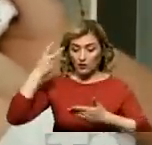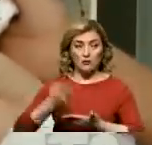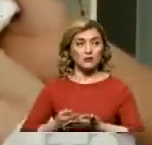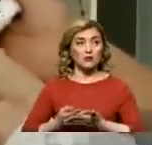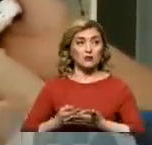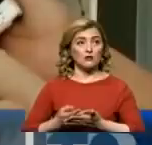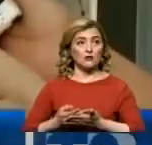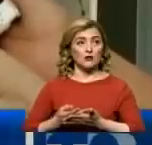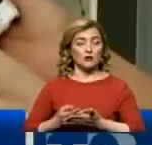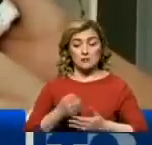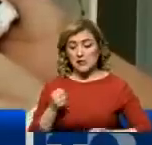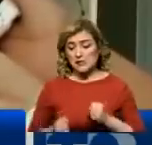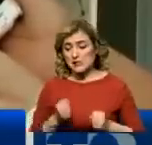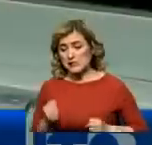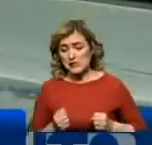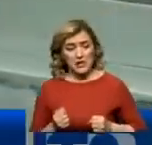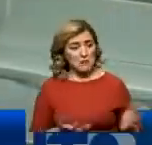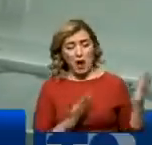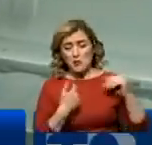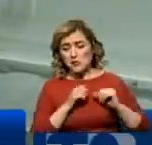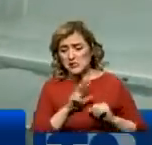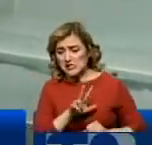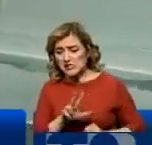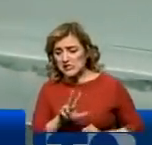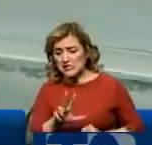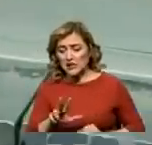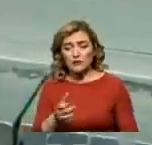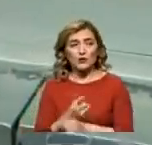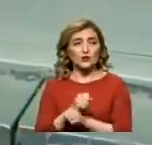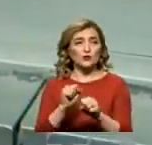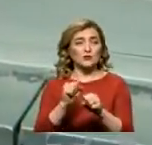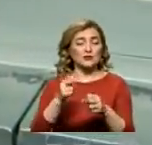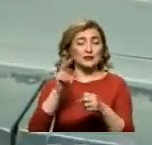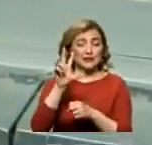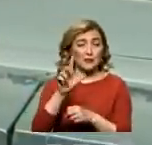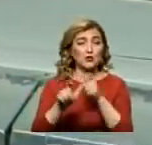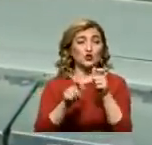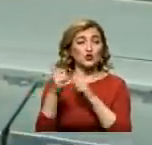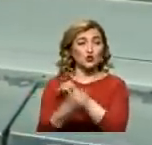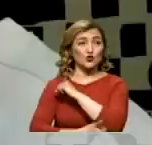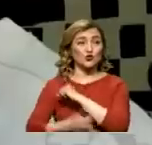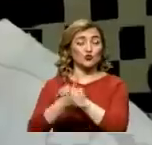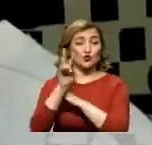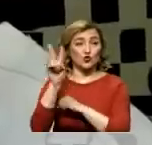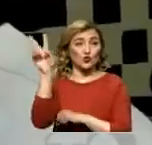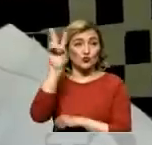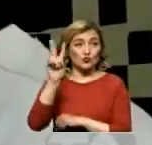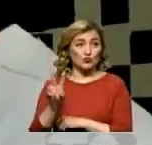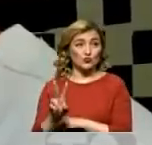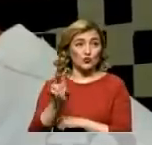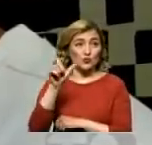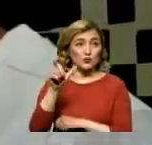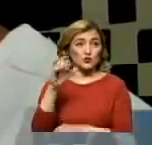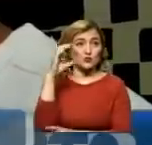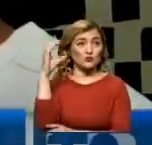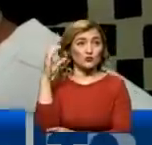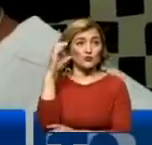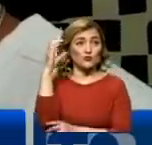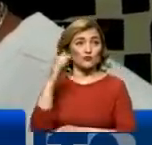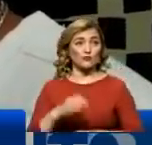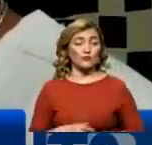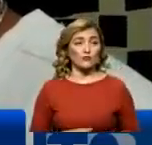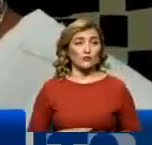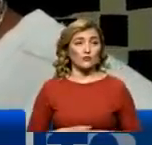corrió. Los dos más, lo mismo, o sea. Las víctimas son 3 extranjeros, 2 venezolanos y 1 colombiano. Es